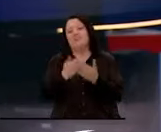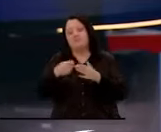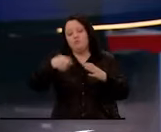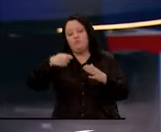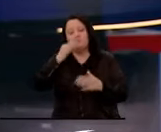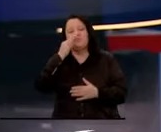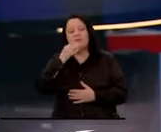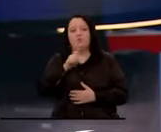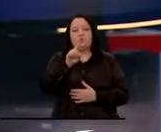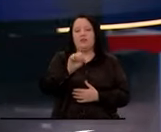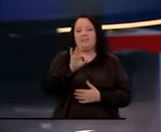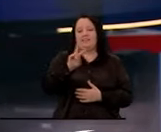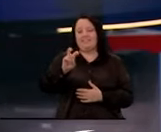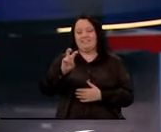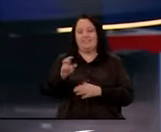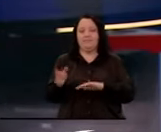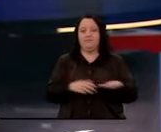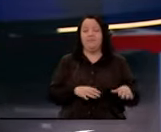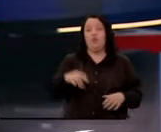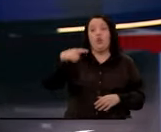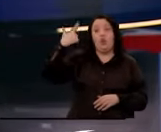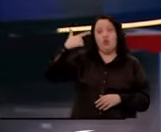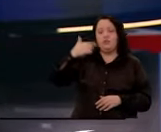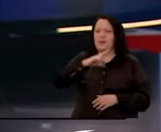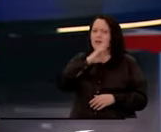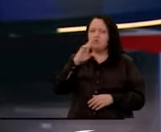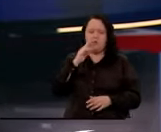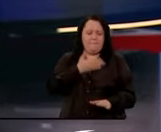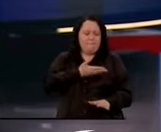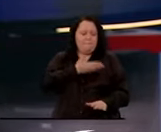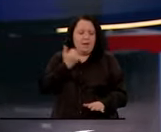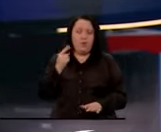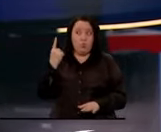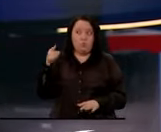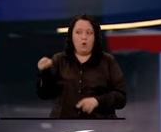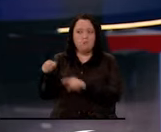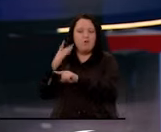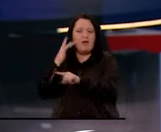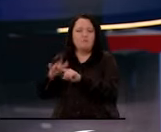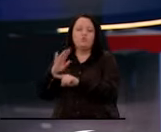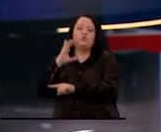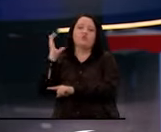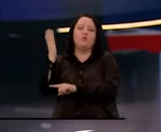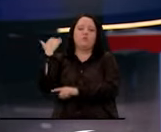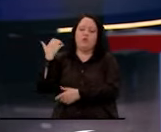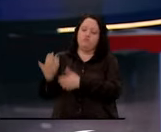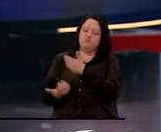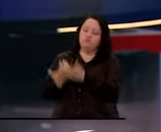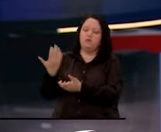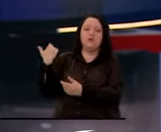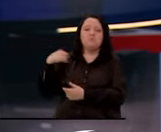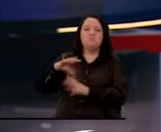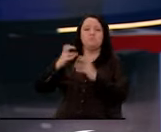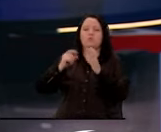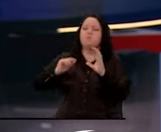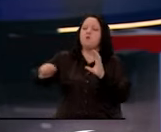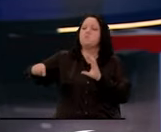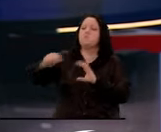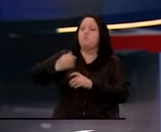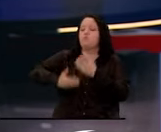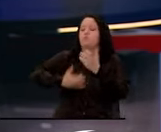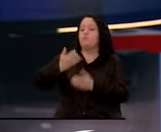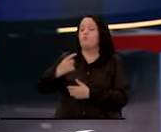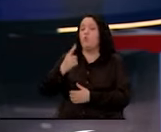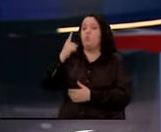37 y uno de los mejores restaurantes en Londres pertenece a un chef colombiano que comenzó en la gastronomía en sus viajes por el mundo en uno de esos